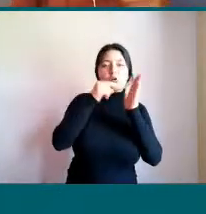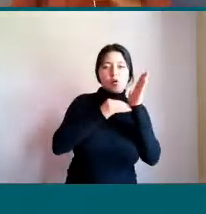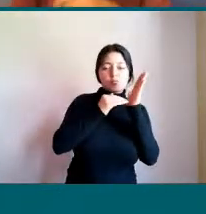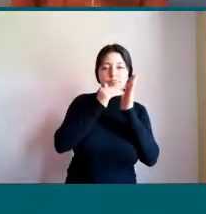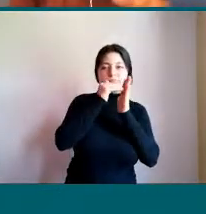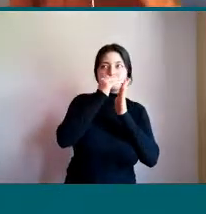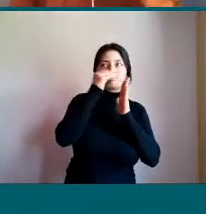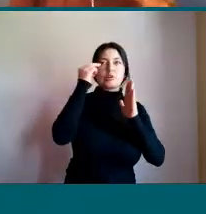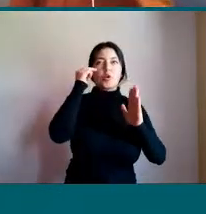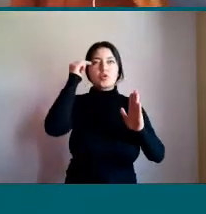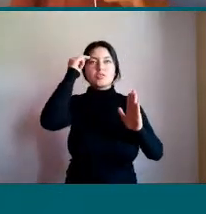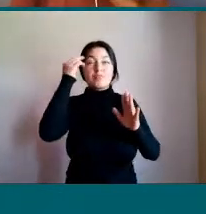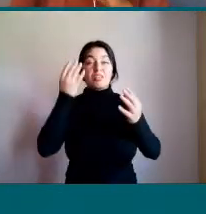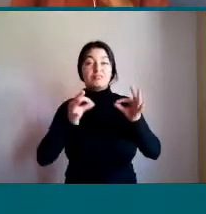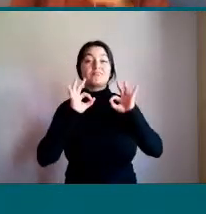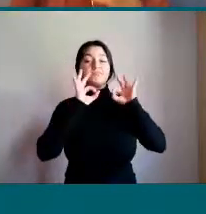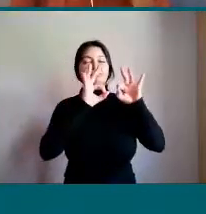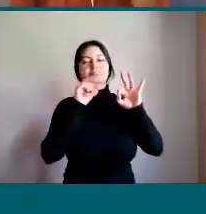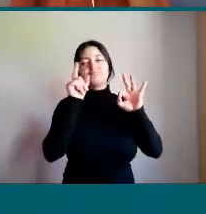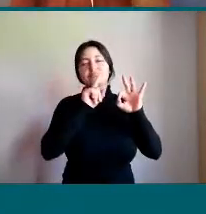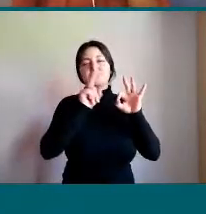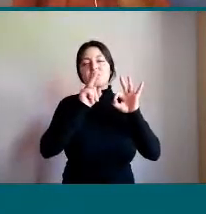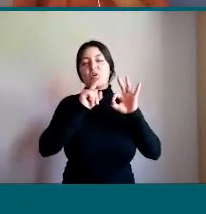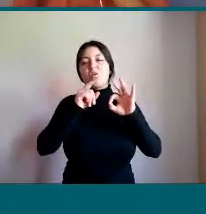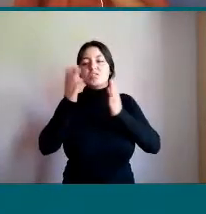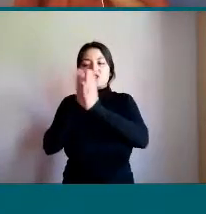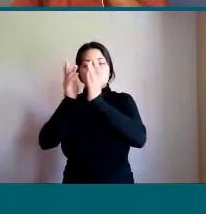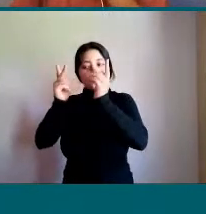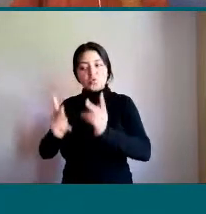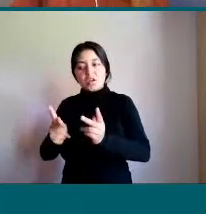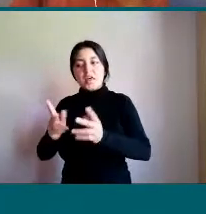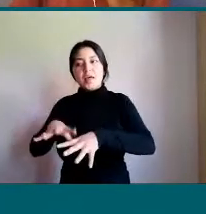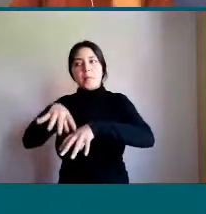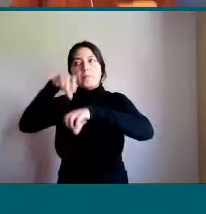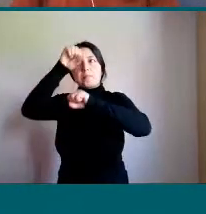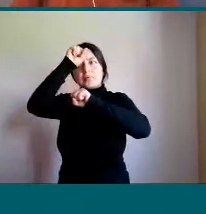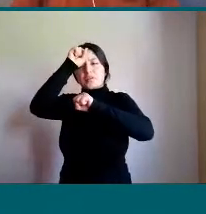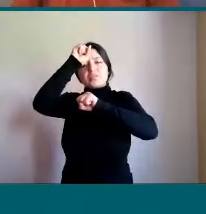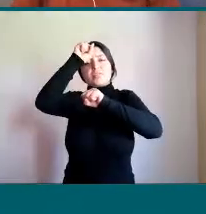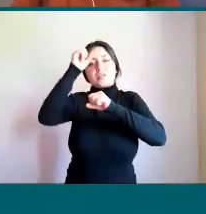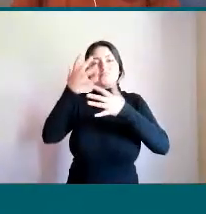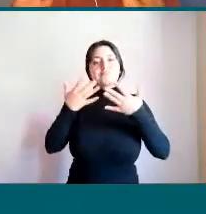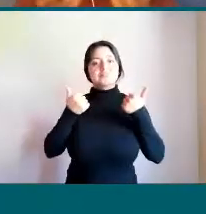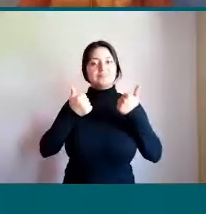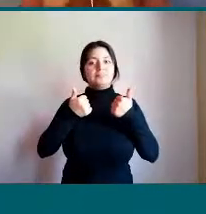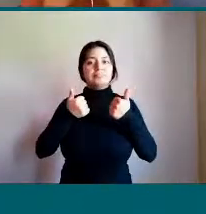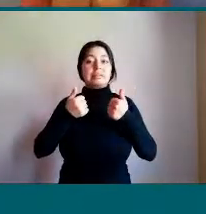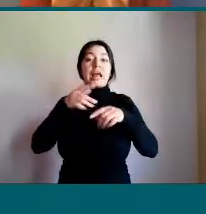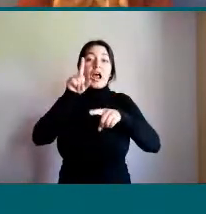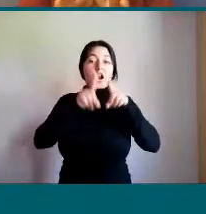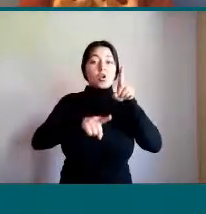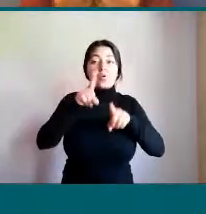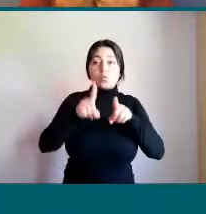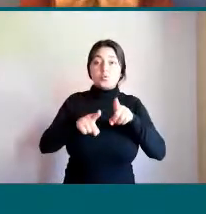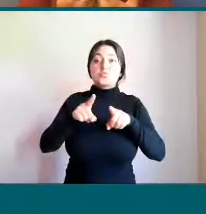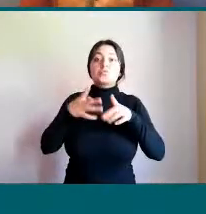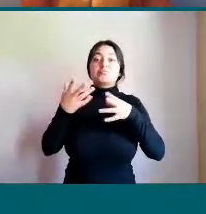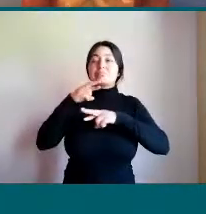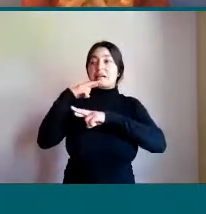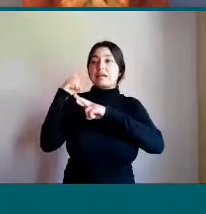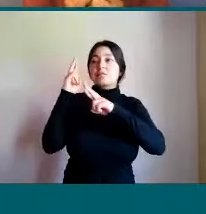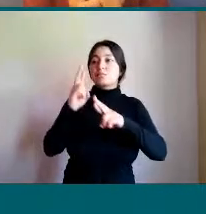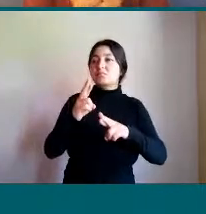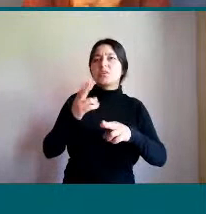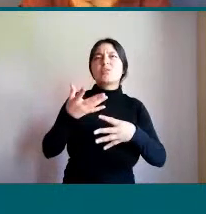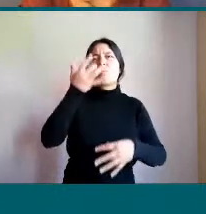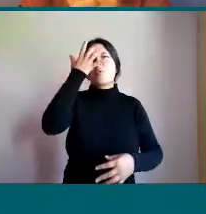y en el caso de que no lo haga, ¿por qué no lo está haciendo? Que esta es una de las grandes respuestas. ¿Qué dificultades tienen y cómo les